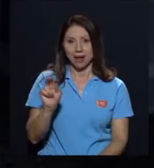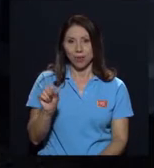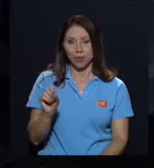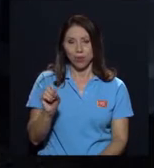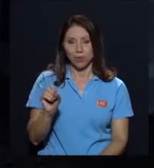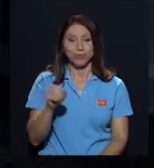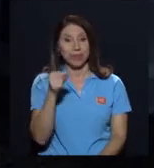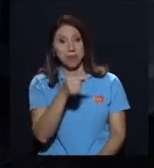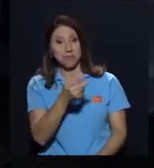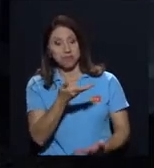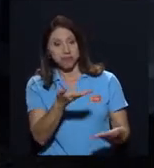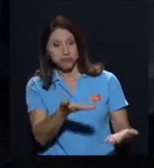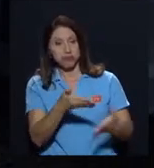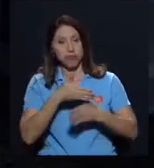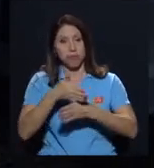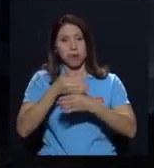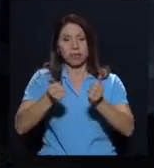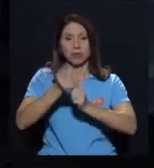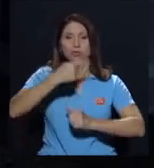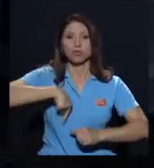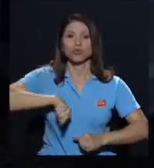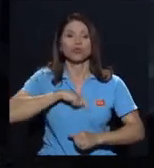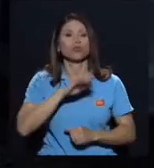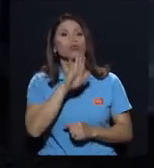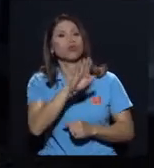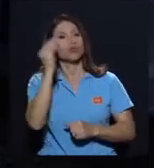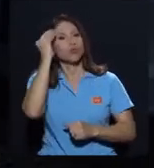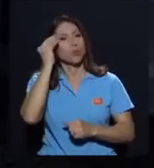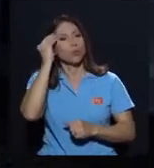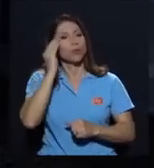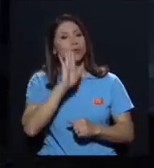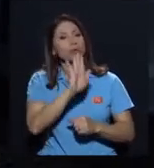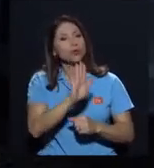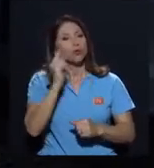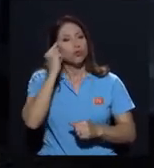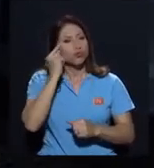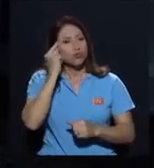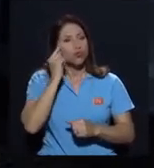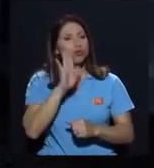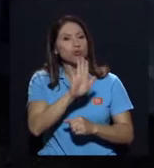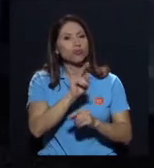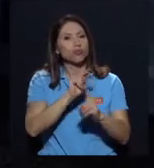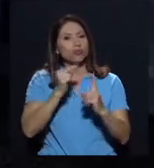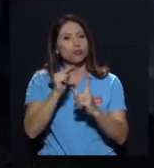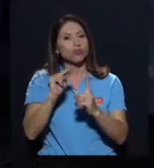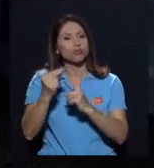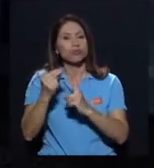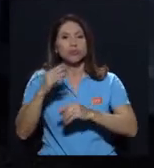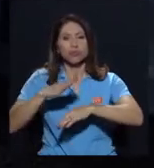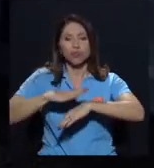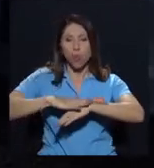sus puntos de vista y reflexiones y pensamientos sobre